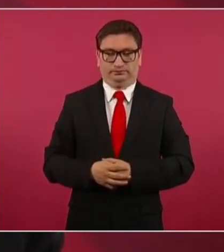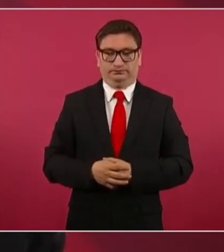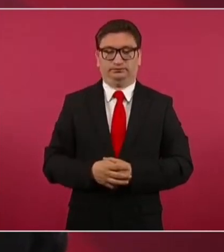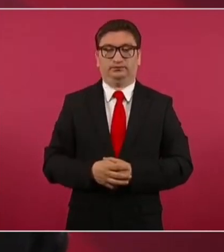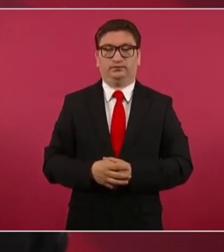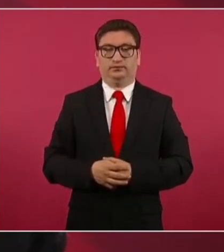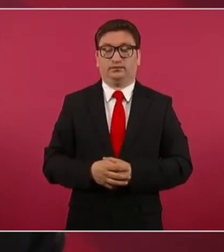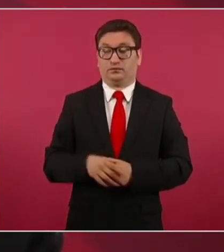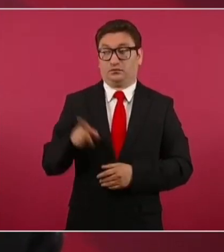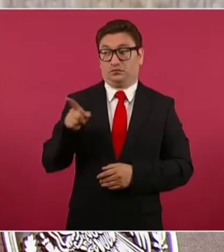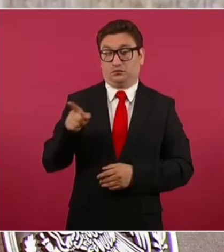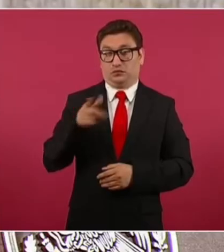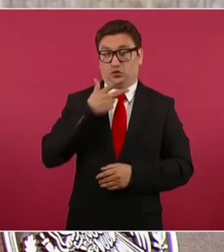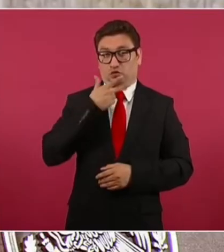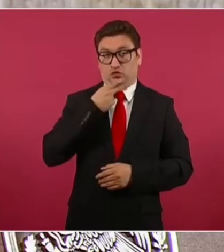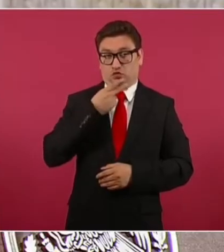señor